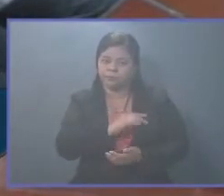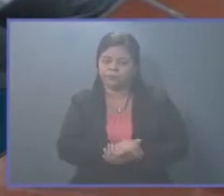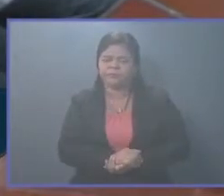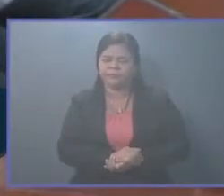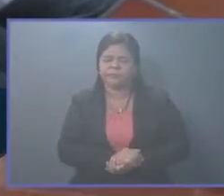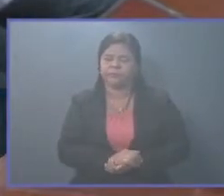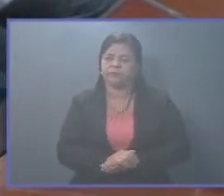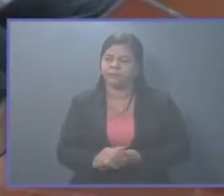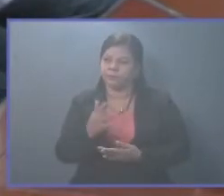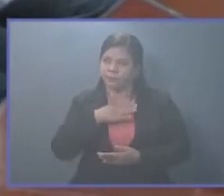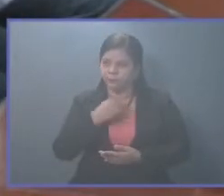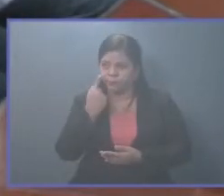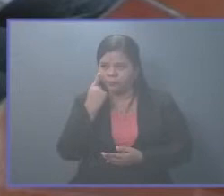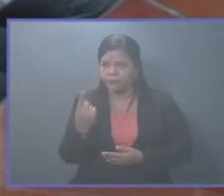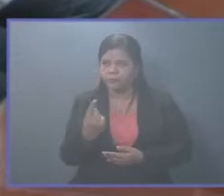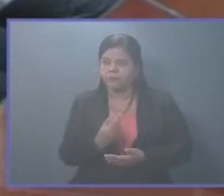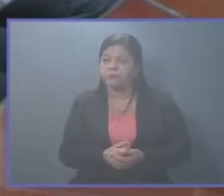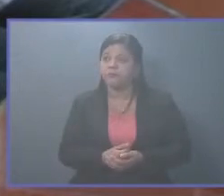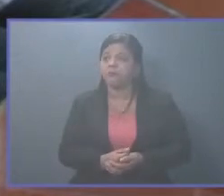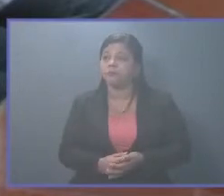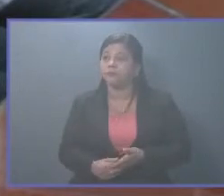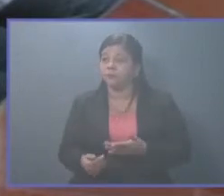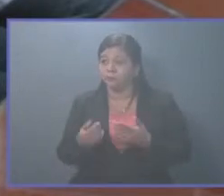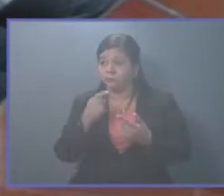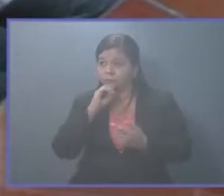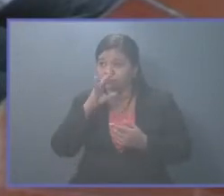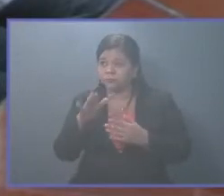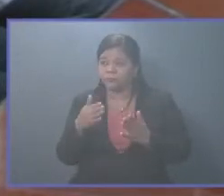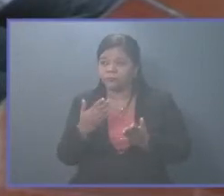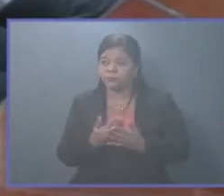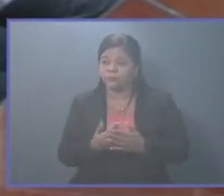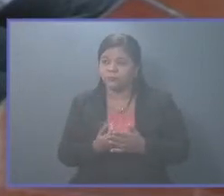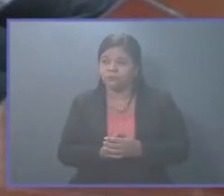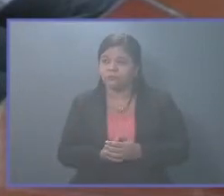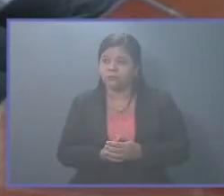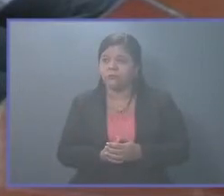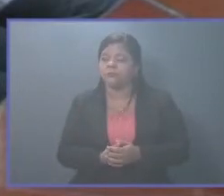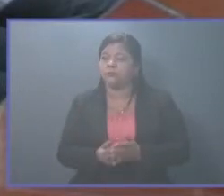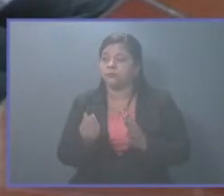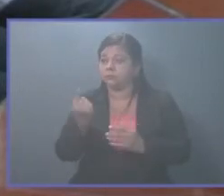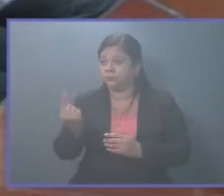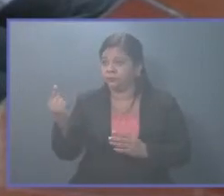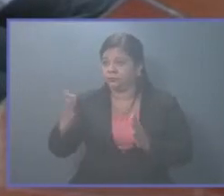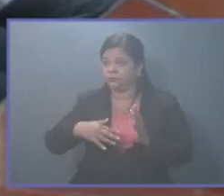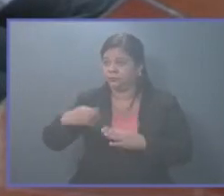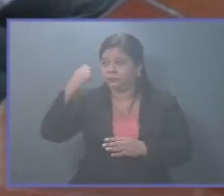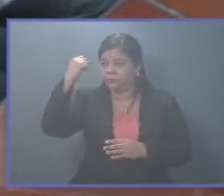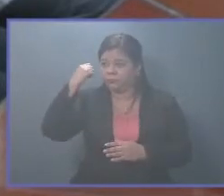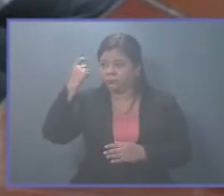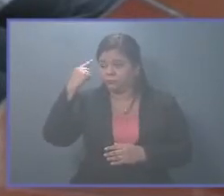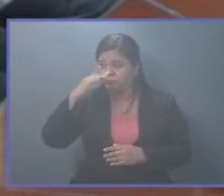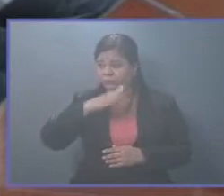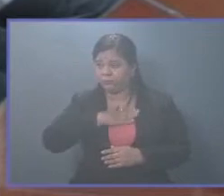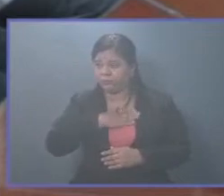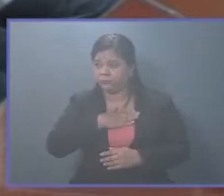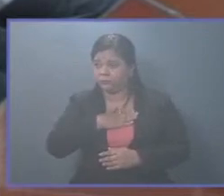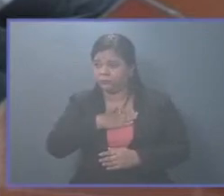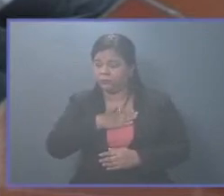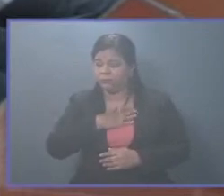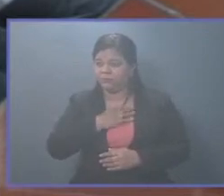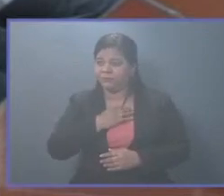voy a escenificar el asunto con la persona más importante de mi vida, que soy yo, ¿vea?